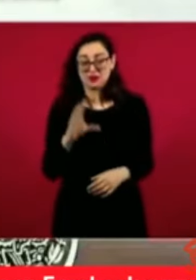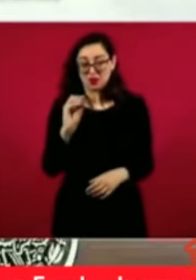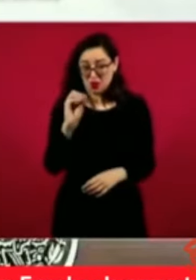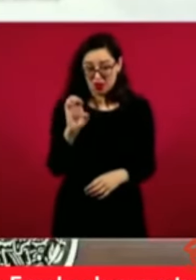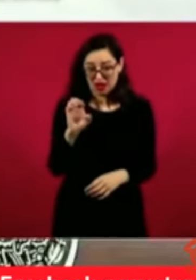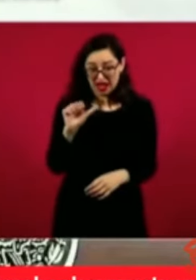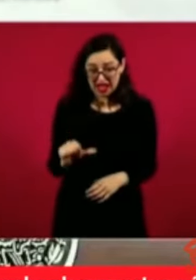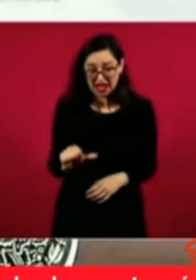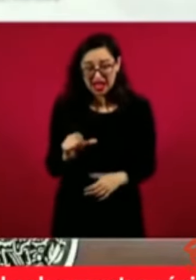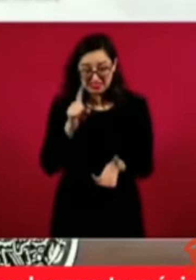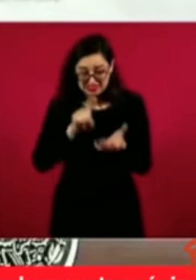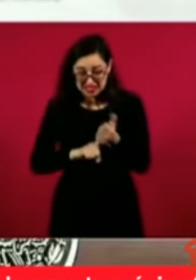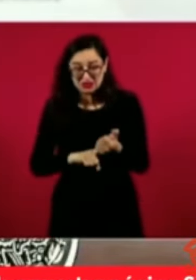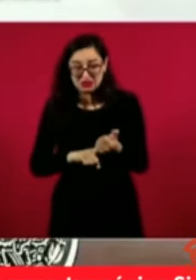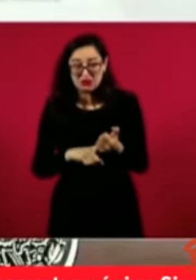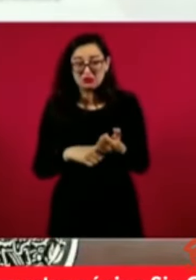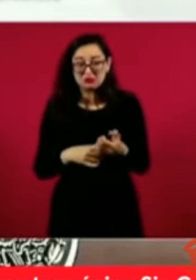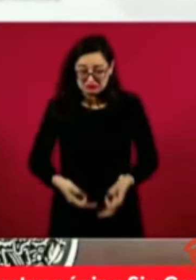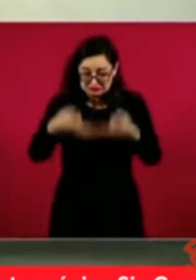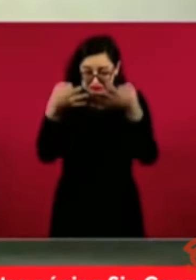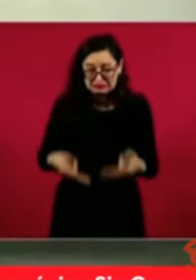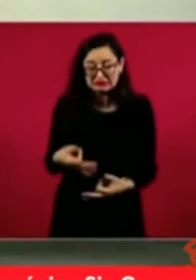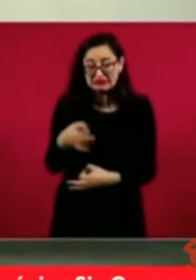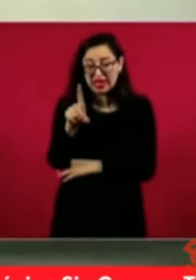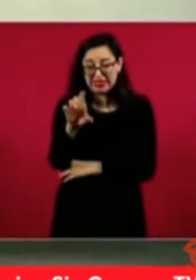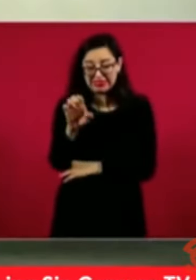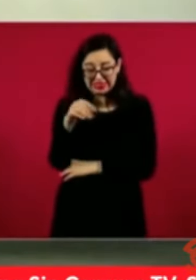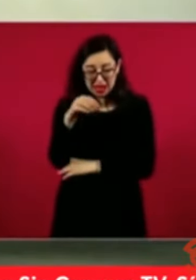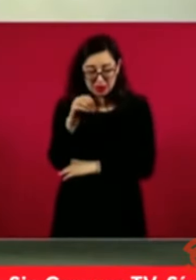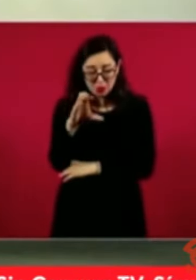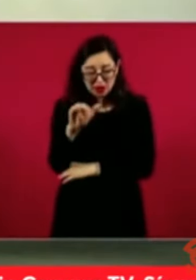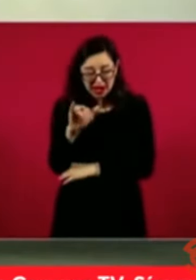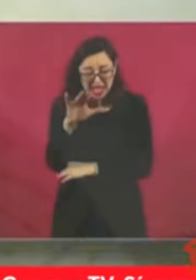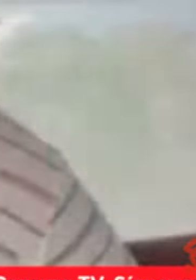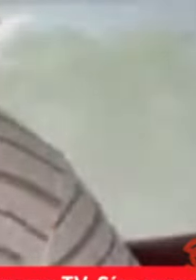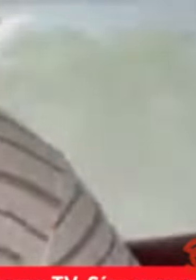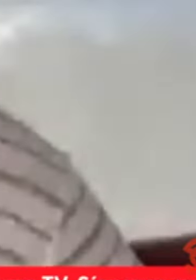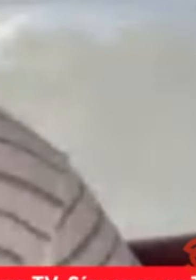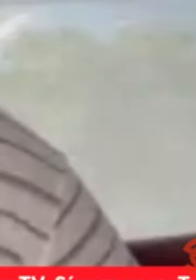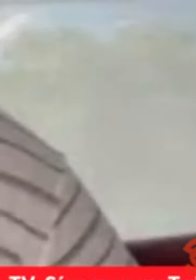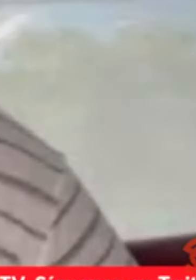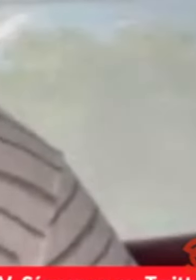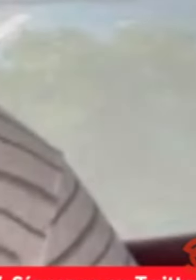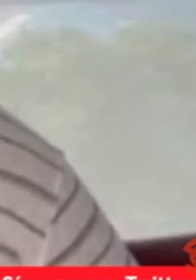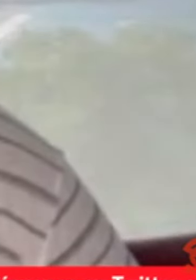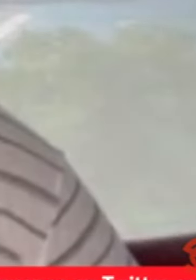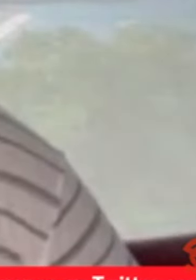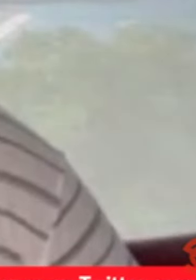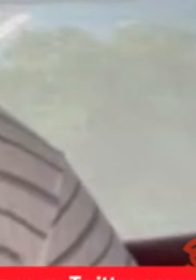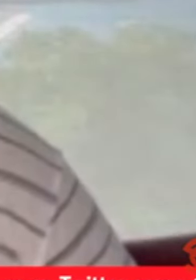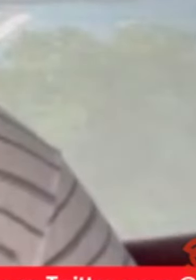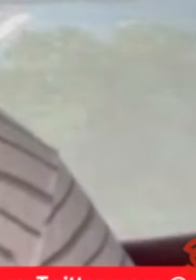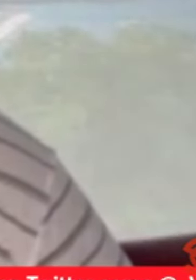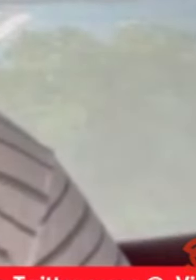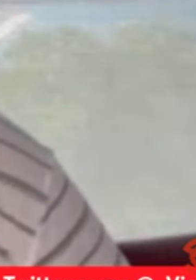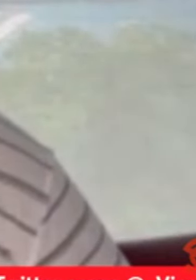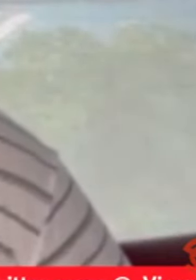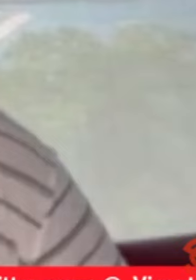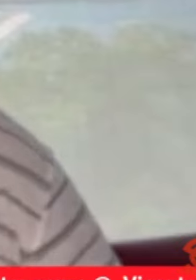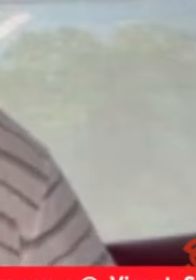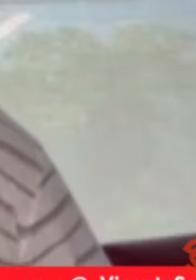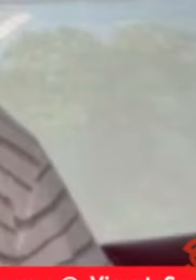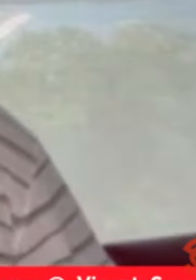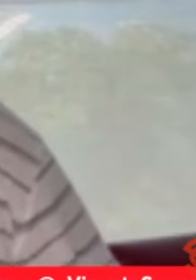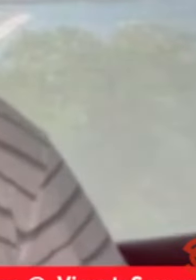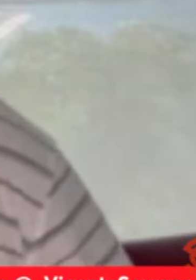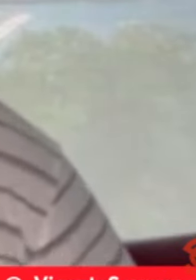ni autónomo, ni representa. Y por otro lado, te lo pregunto esto, Ricardo Sevilla, de